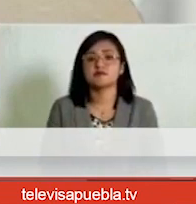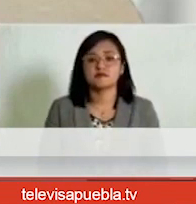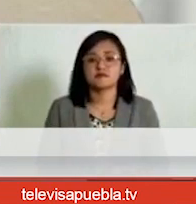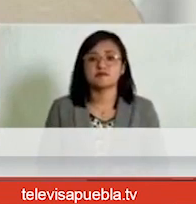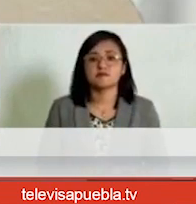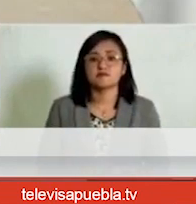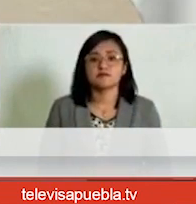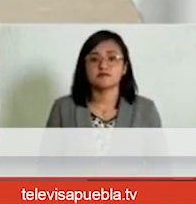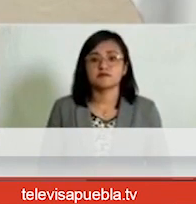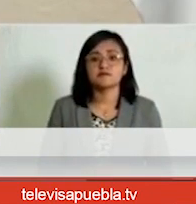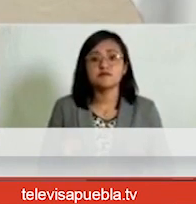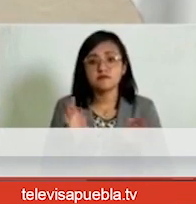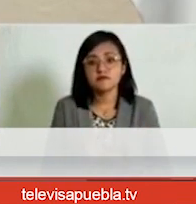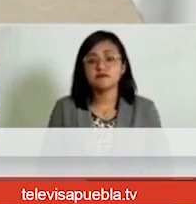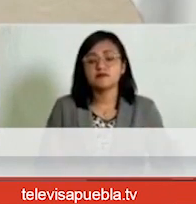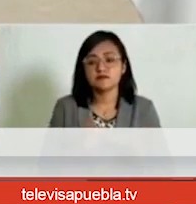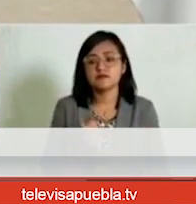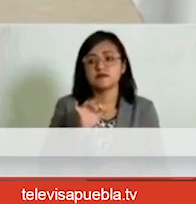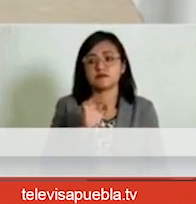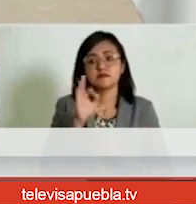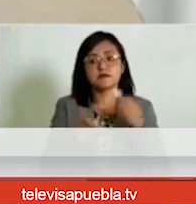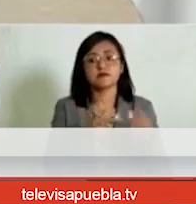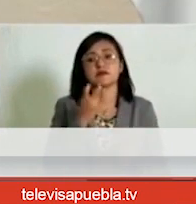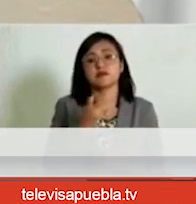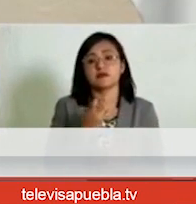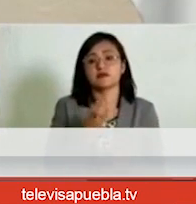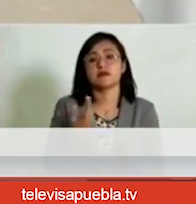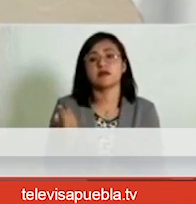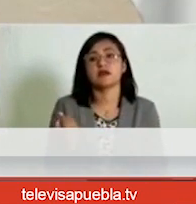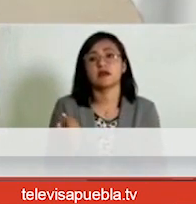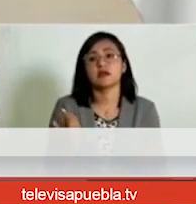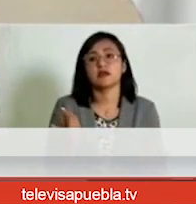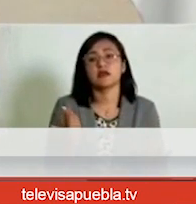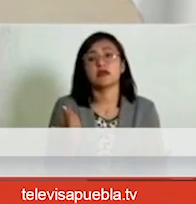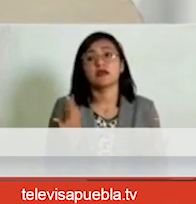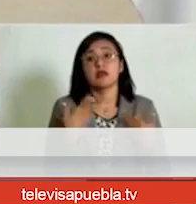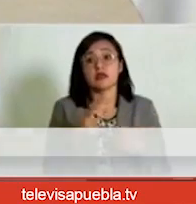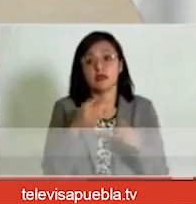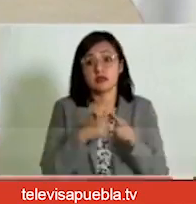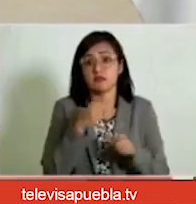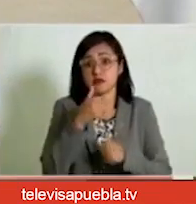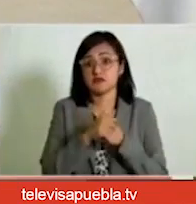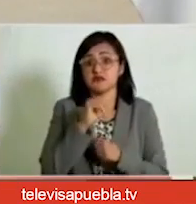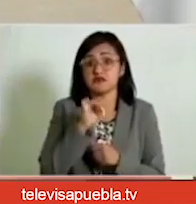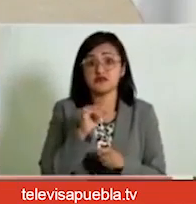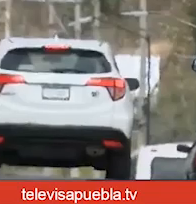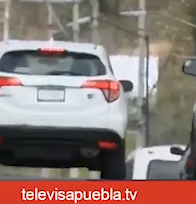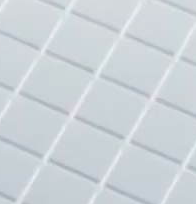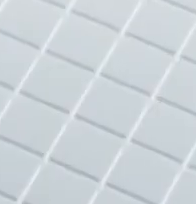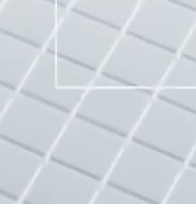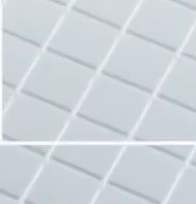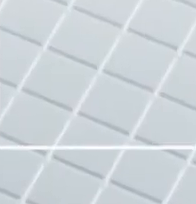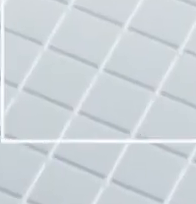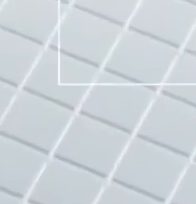sanciones importantes a todo aquel, aquella que participen en arrancones.